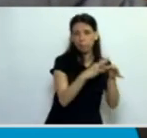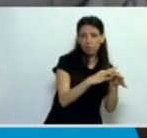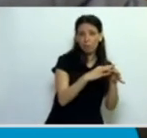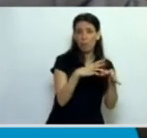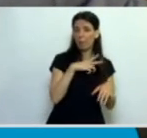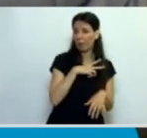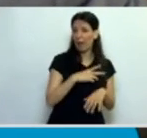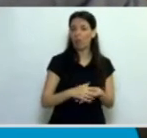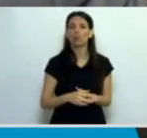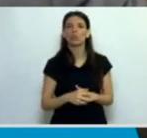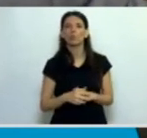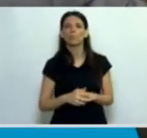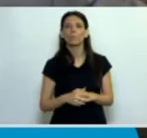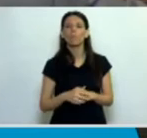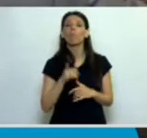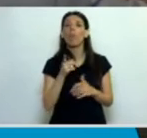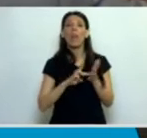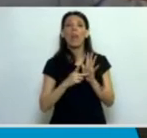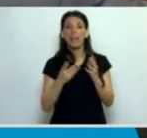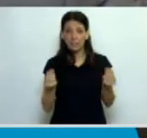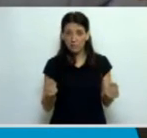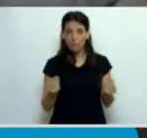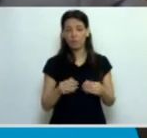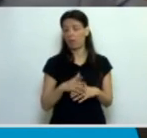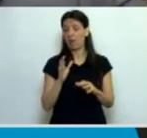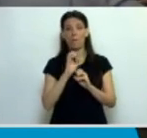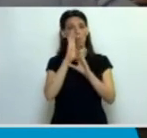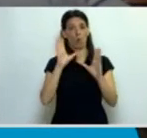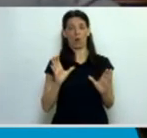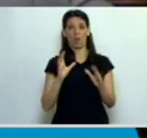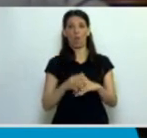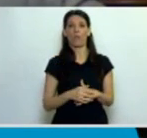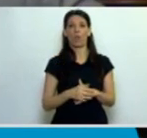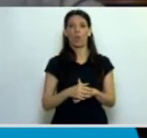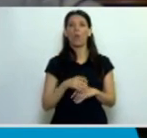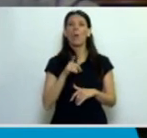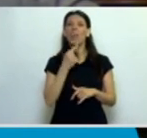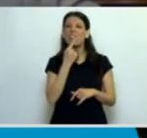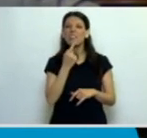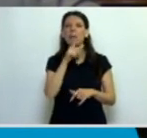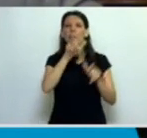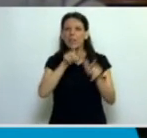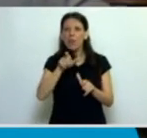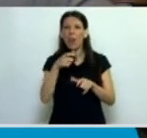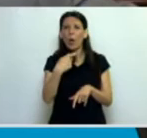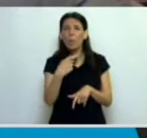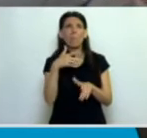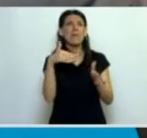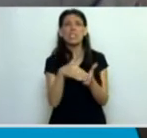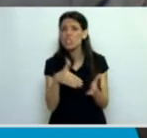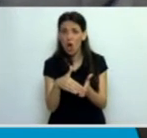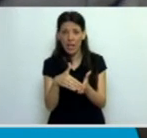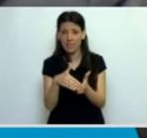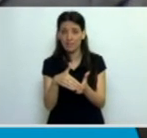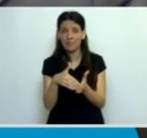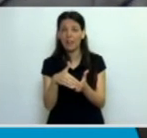privados. ¿Qué quiere decir esto? Claramente, atar los destinos de millones de jubilados a la